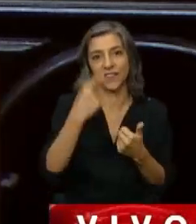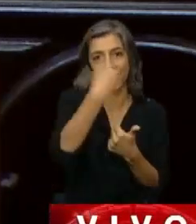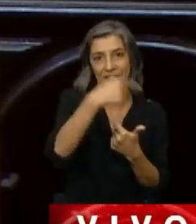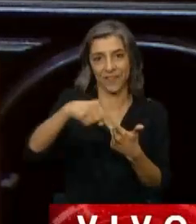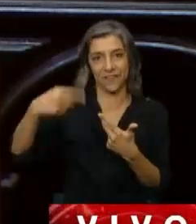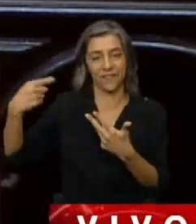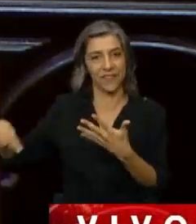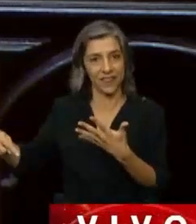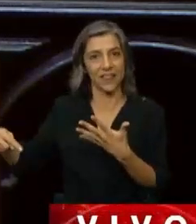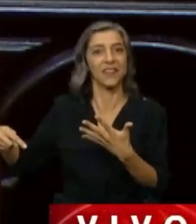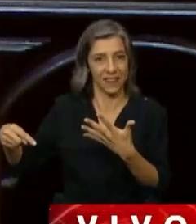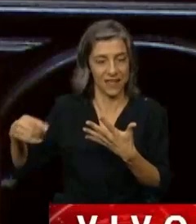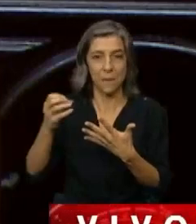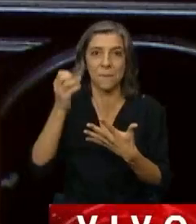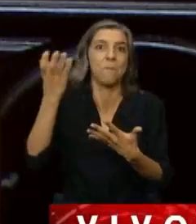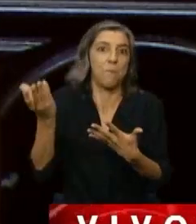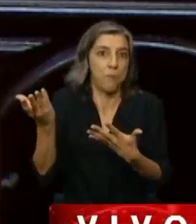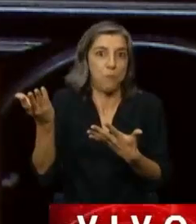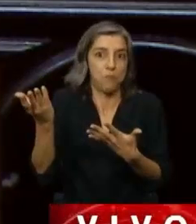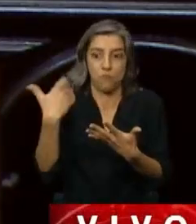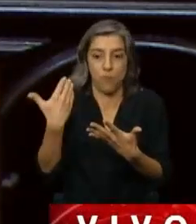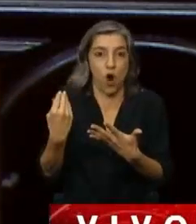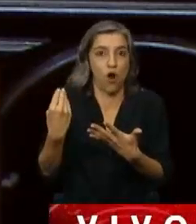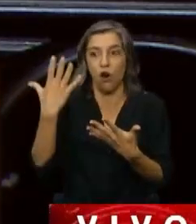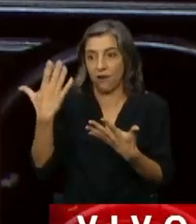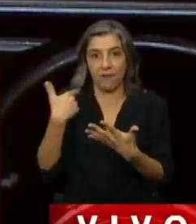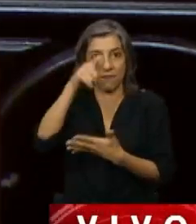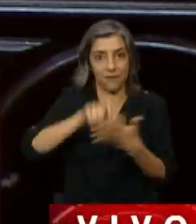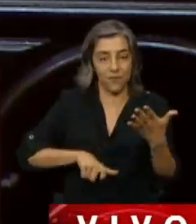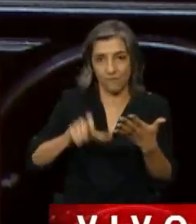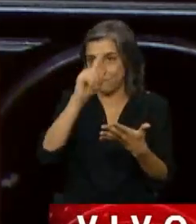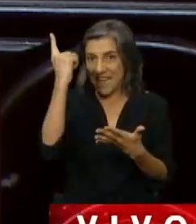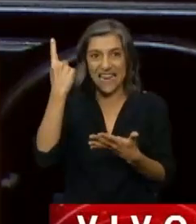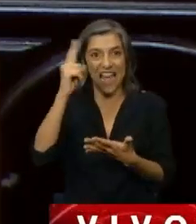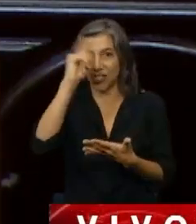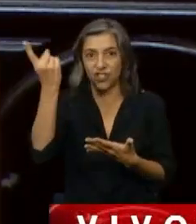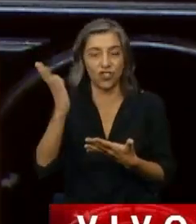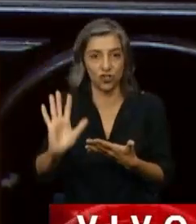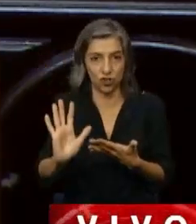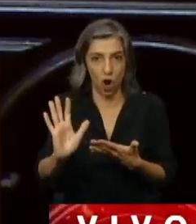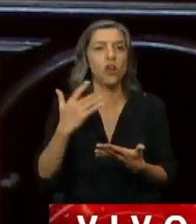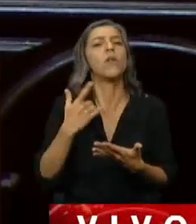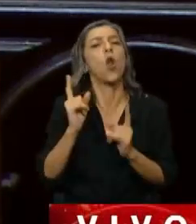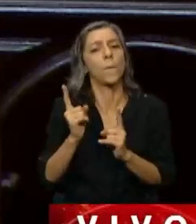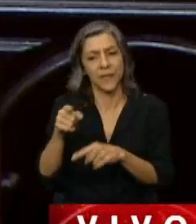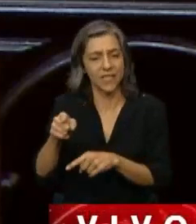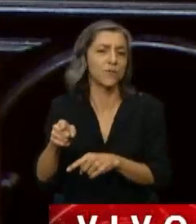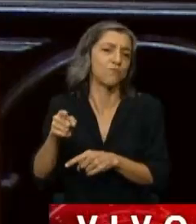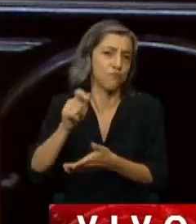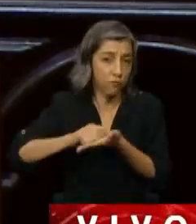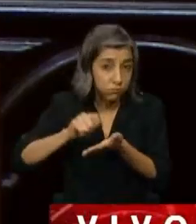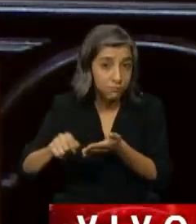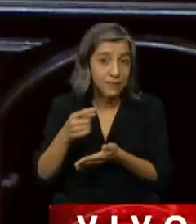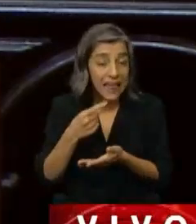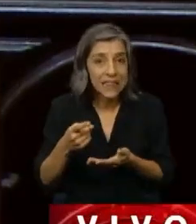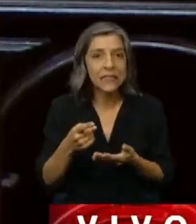presidente, el arrastre de la boleta nacional, y frente a toda esta multiplicidad que enumera Malamud de elecciones,